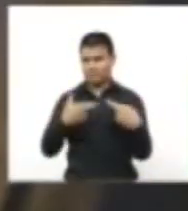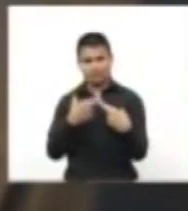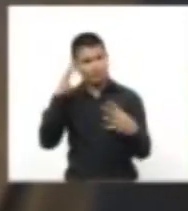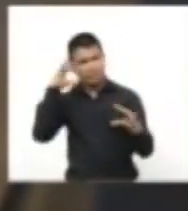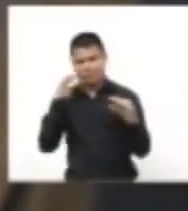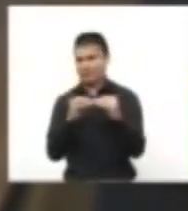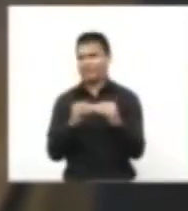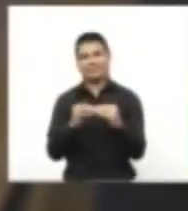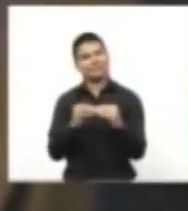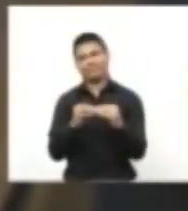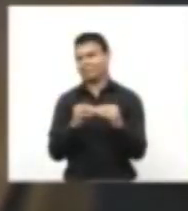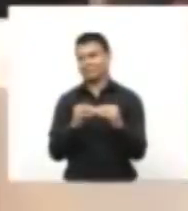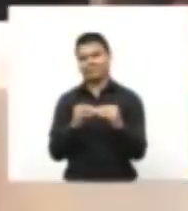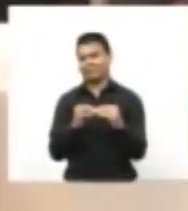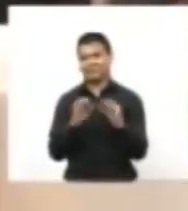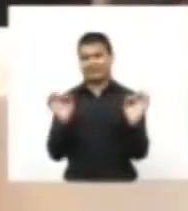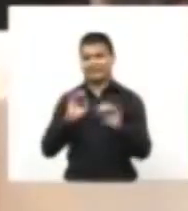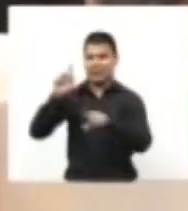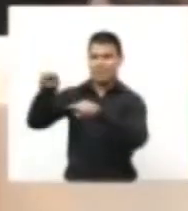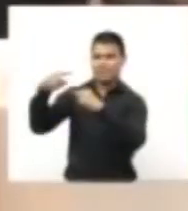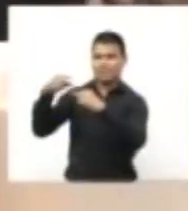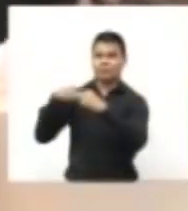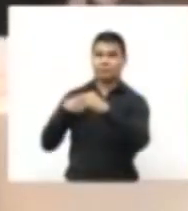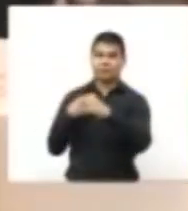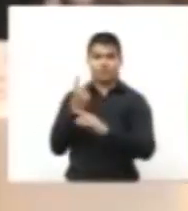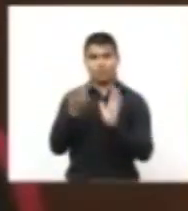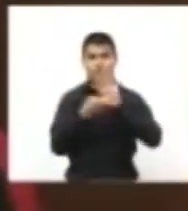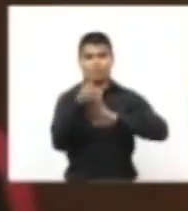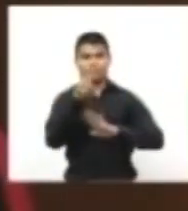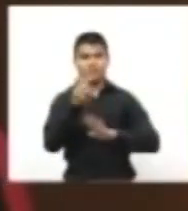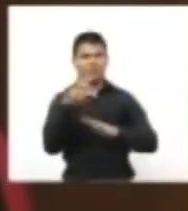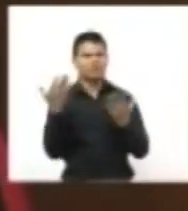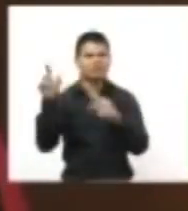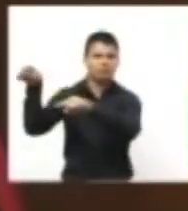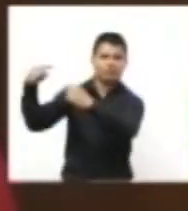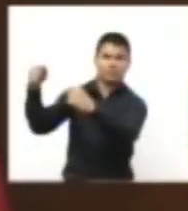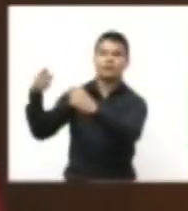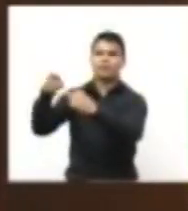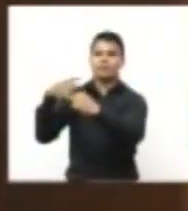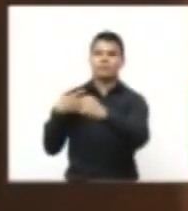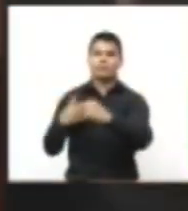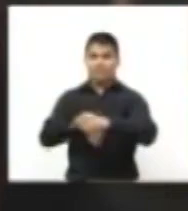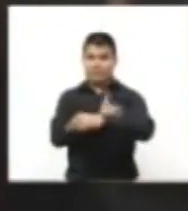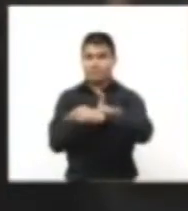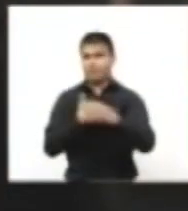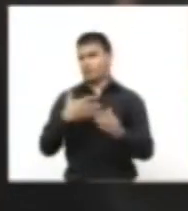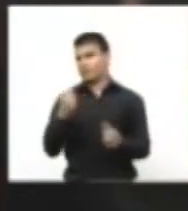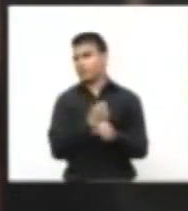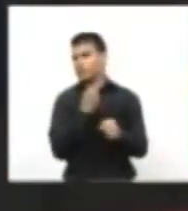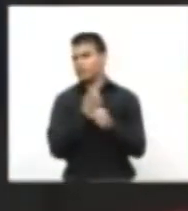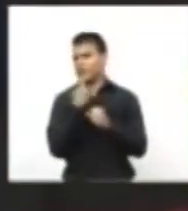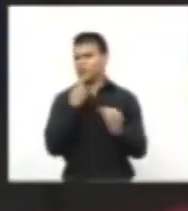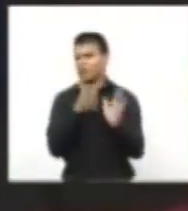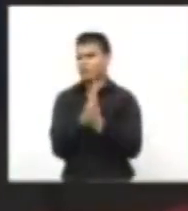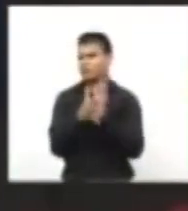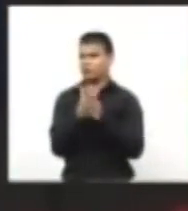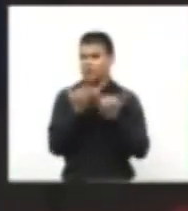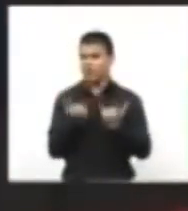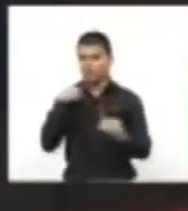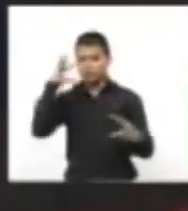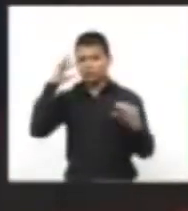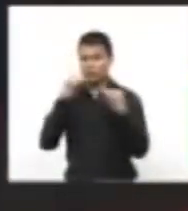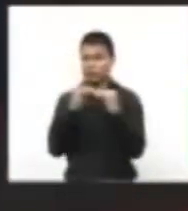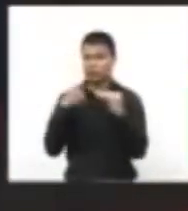para el aumento del salario mínimo que se regirá para el 2017. Sin embargo, la ministra de Trabajo, Clara López, manifestó que acordaron reunirse